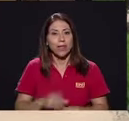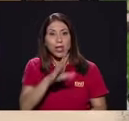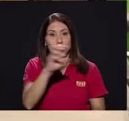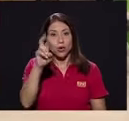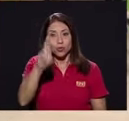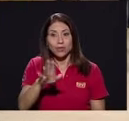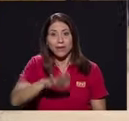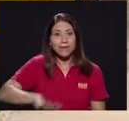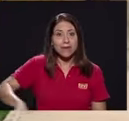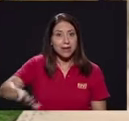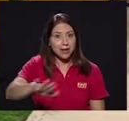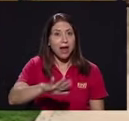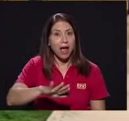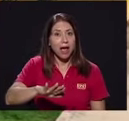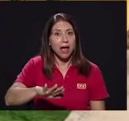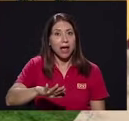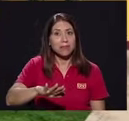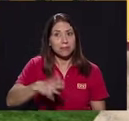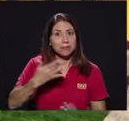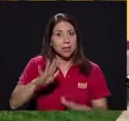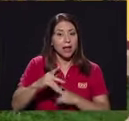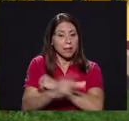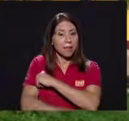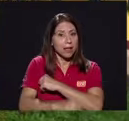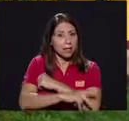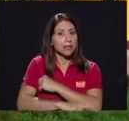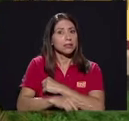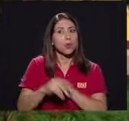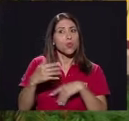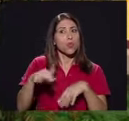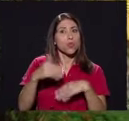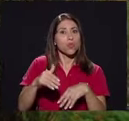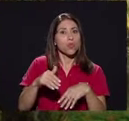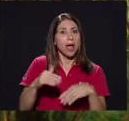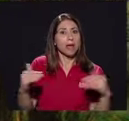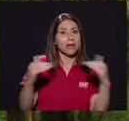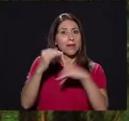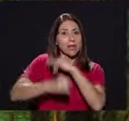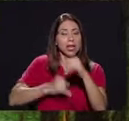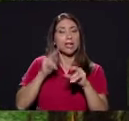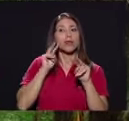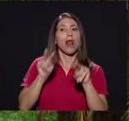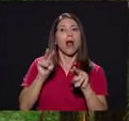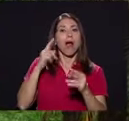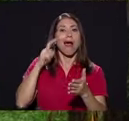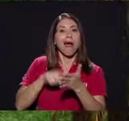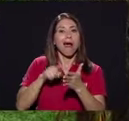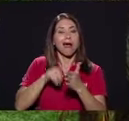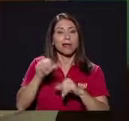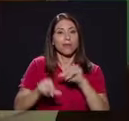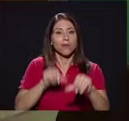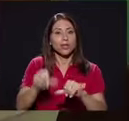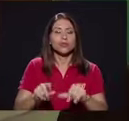sido reconocida los esfuerzos del país a nivel internacional, pero definitivamente